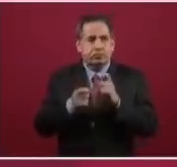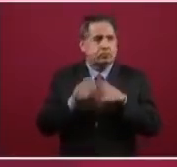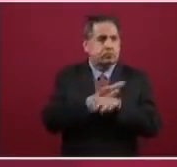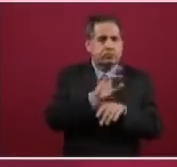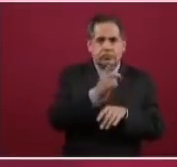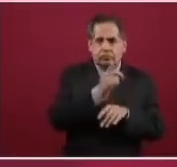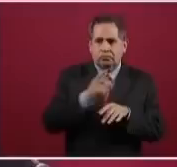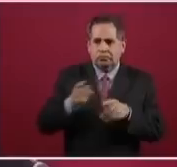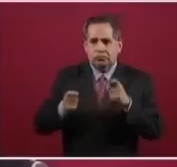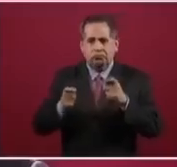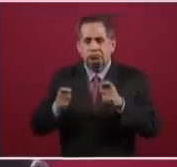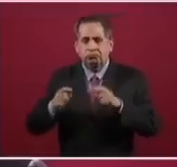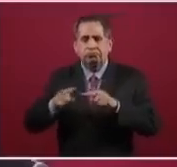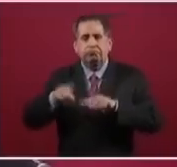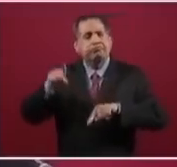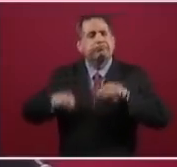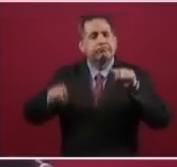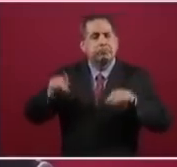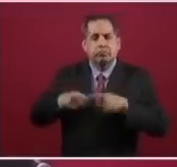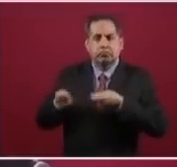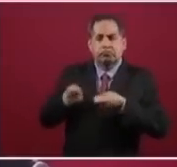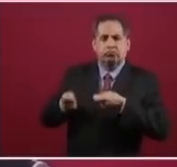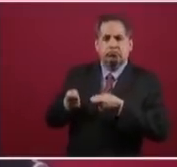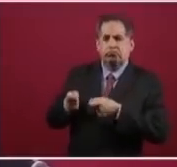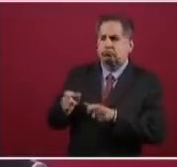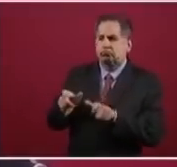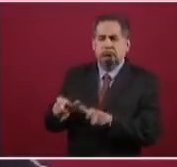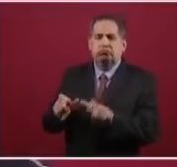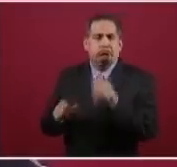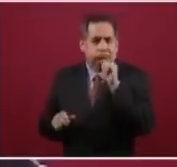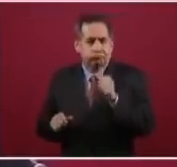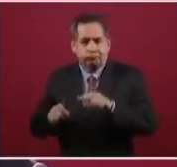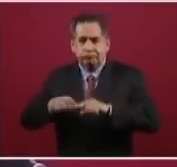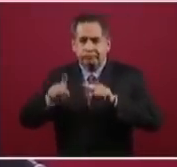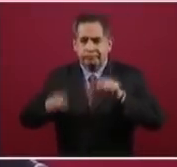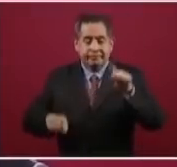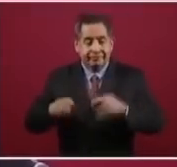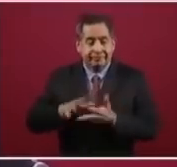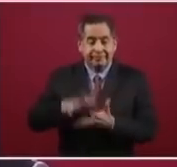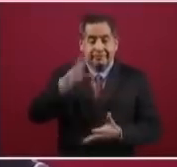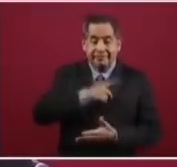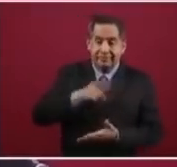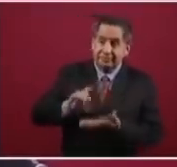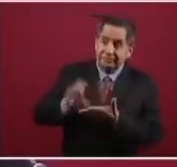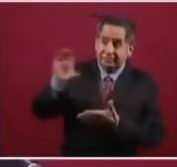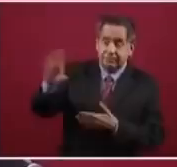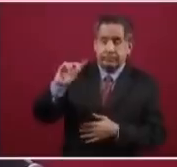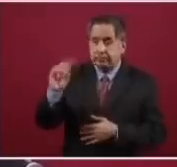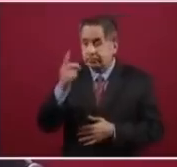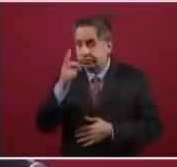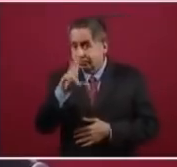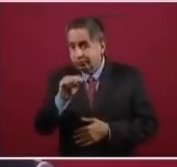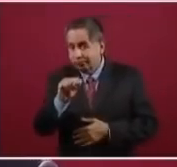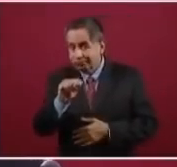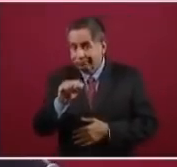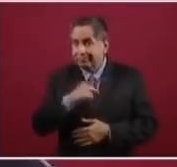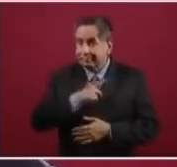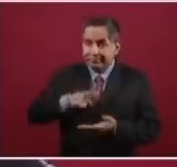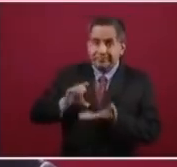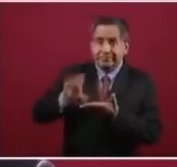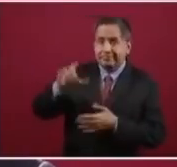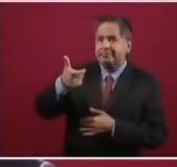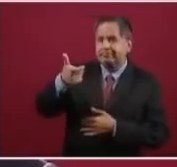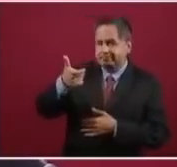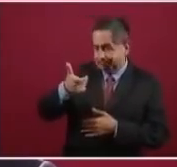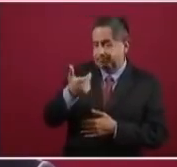un tipo de cambio flexible segundo la mayor parte de nuestra deuda no está en dólares la mayor parte de nuestra deuda está en pesos un